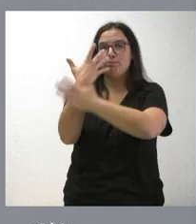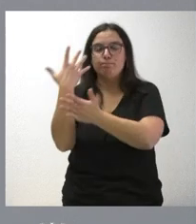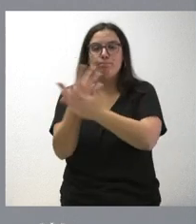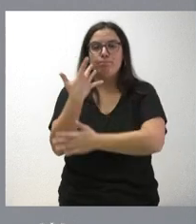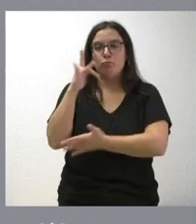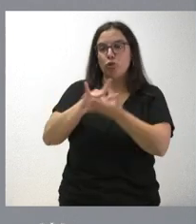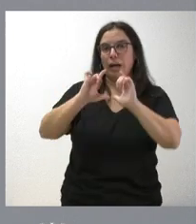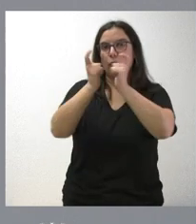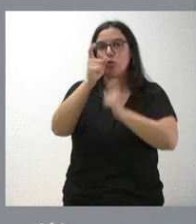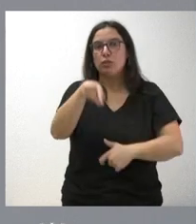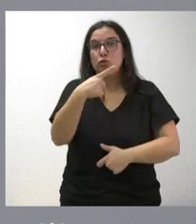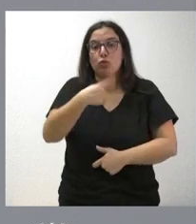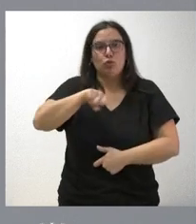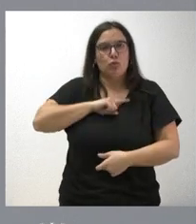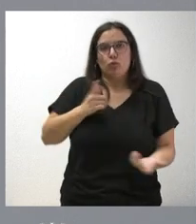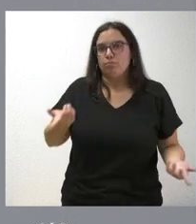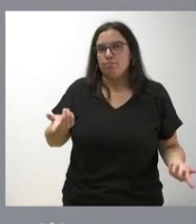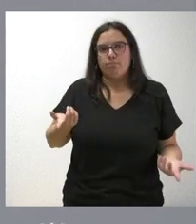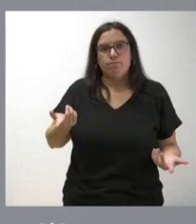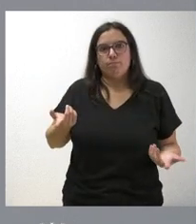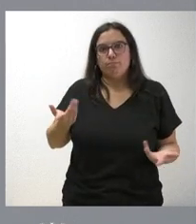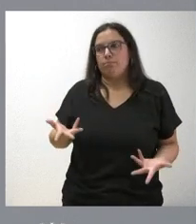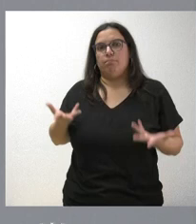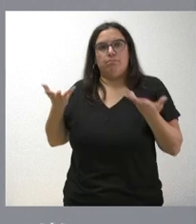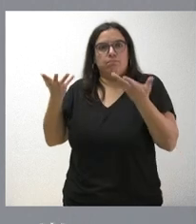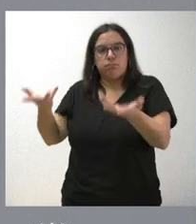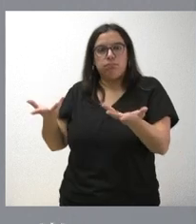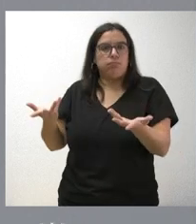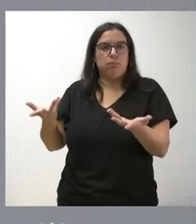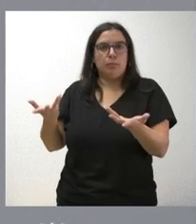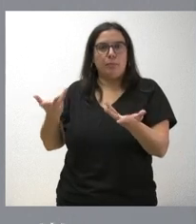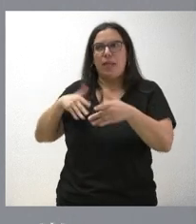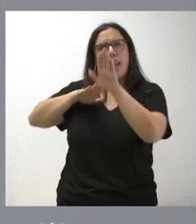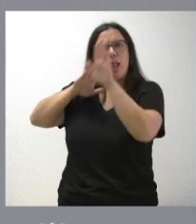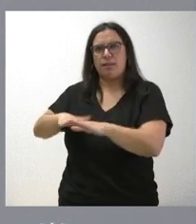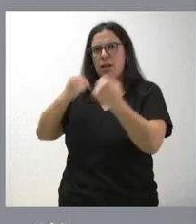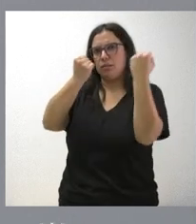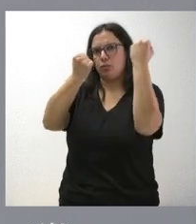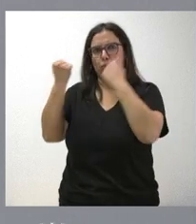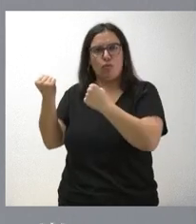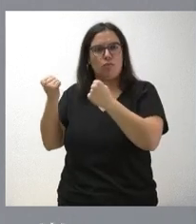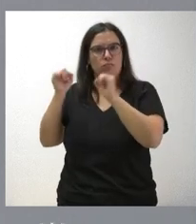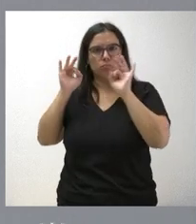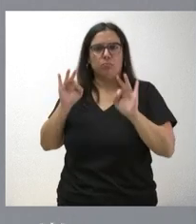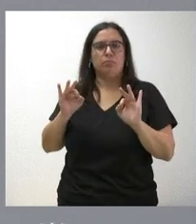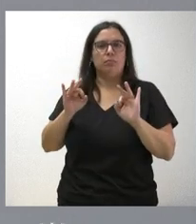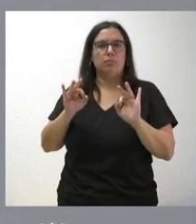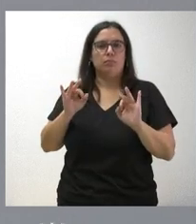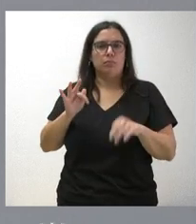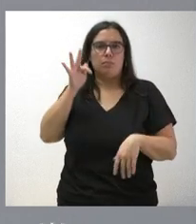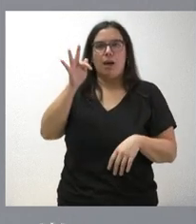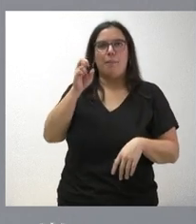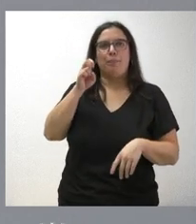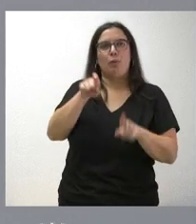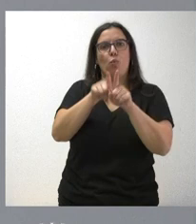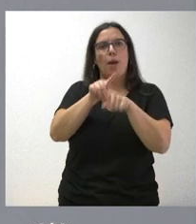reuniones nosotros iremos con la voluntad de lealtad institucional y de visión global de